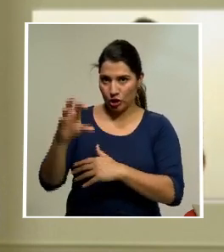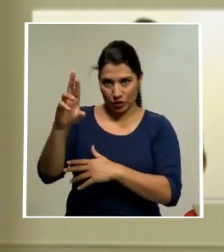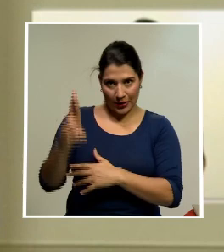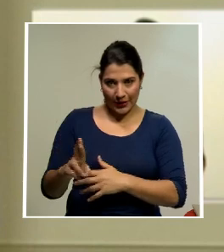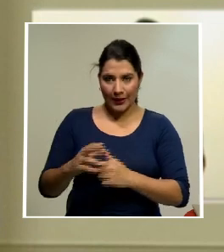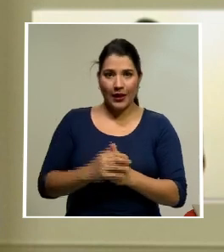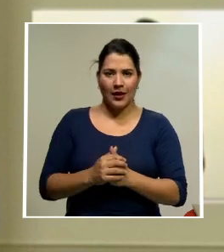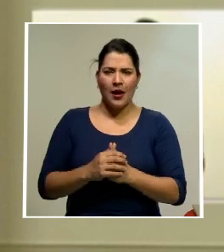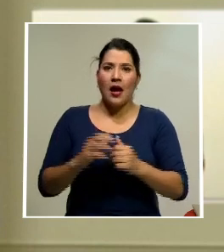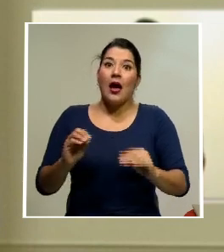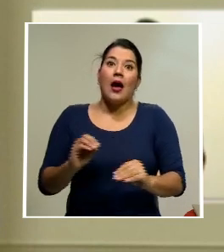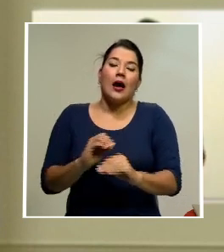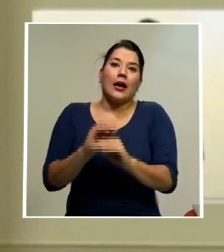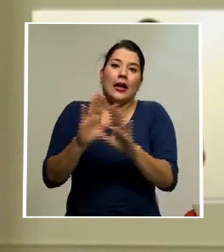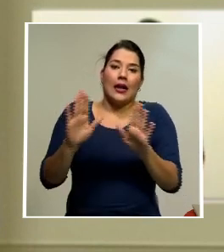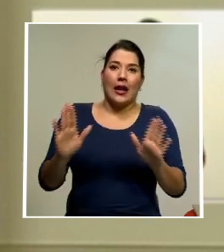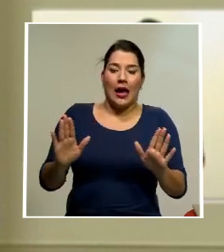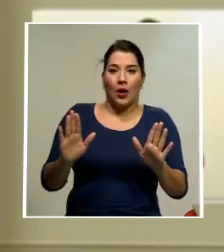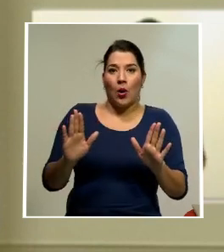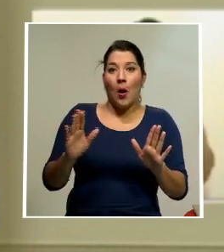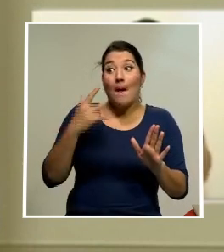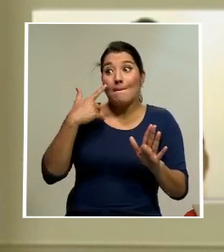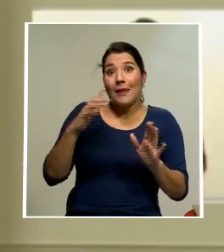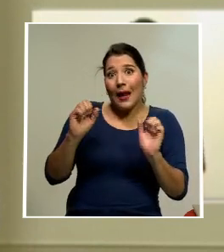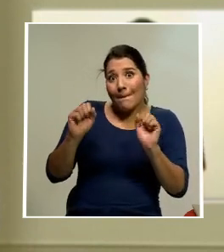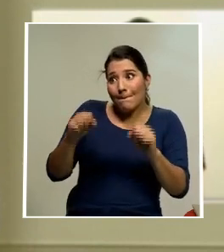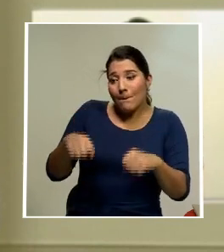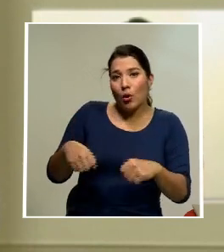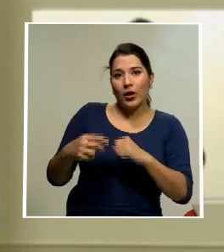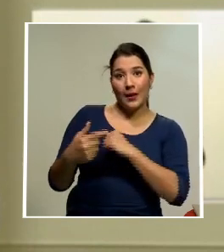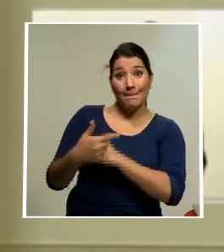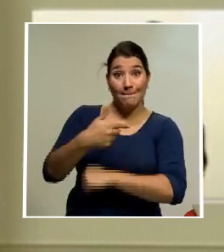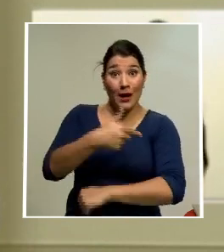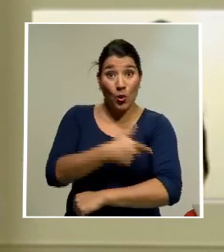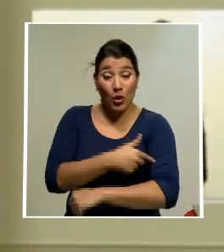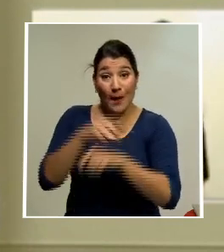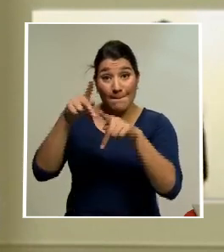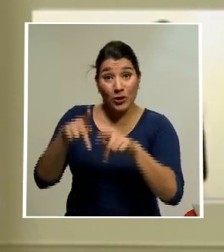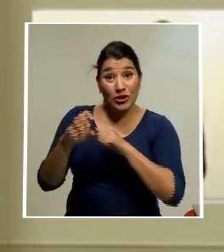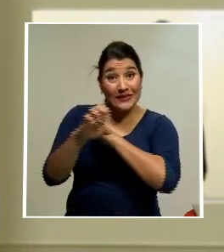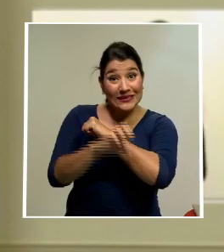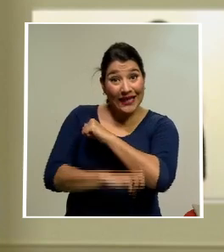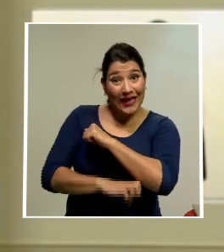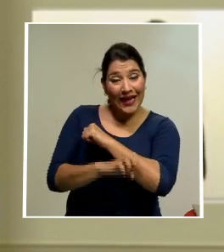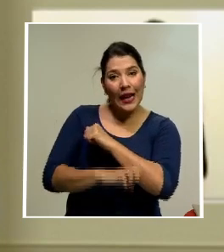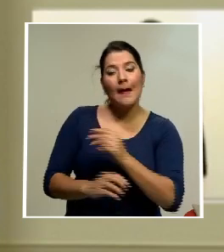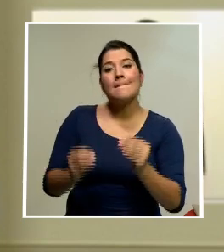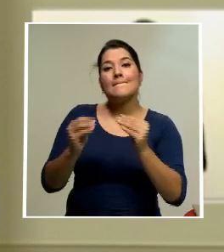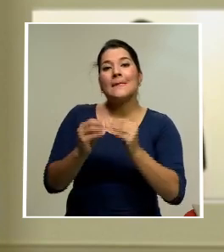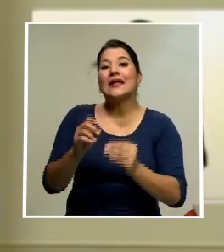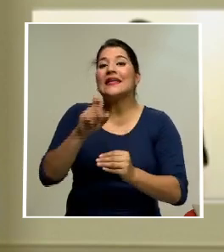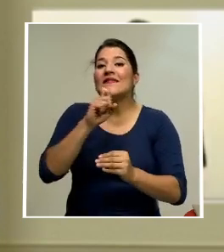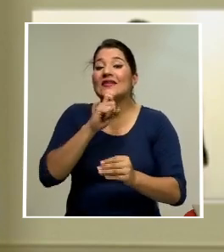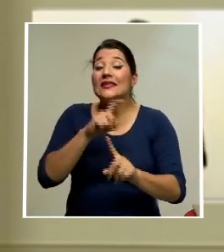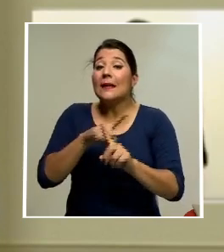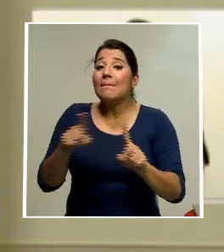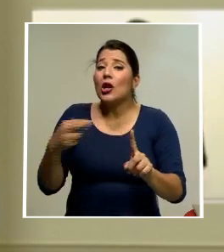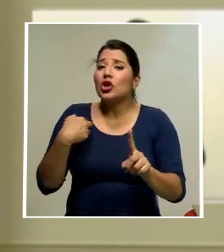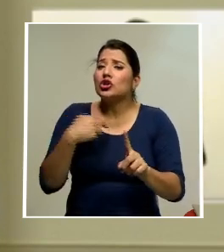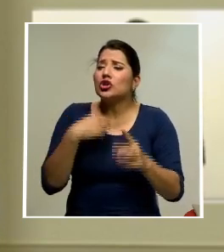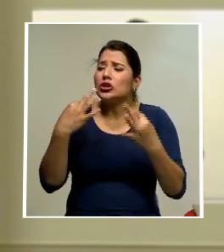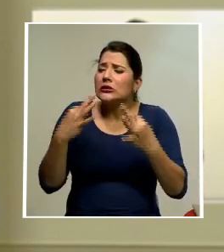que ya pues nuestro alcance para ya, por ejemplo, cubrir turistas sí es más difícil, pero estamos tratando de hacer esfuerzos, ¿verdad? Coordinando